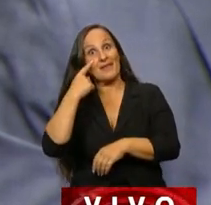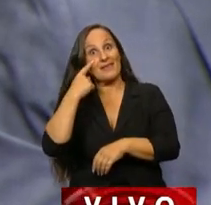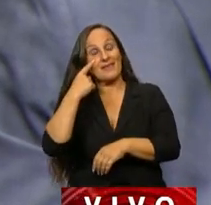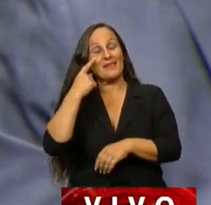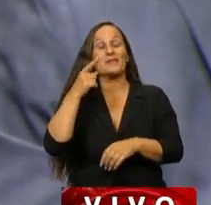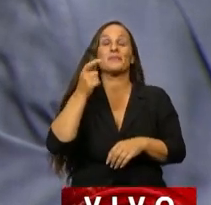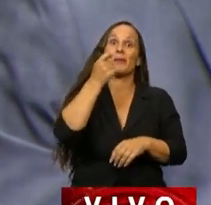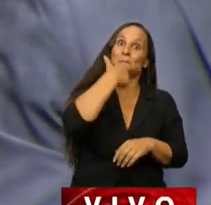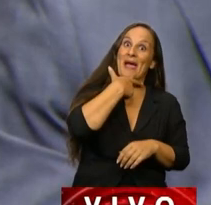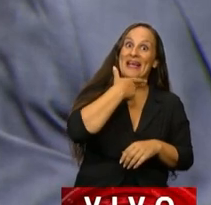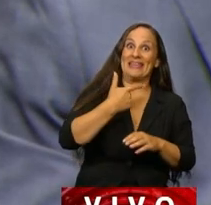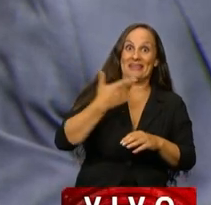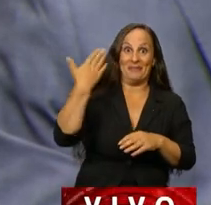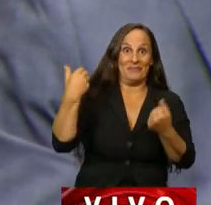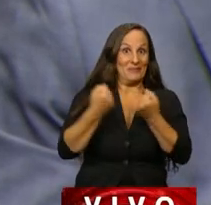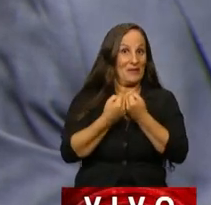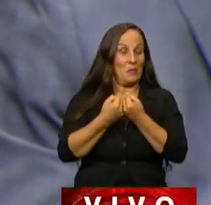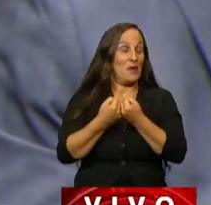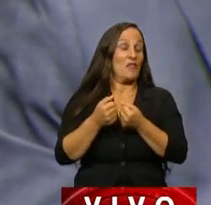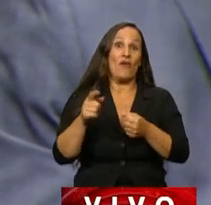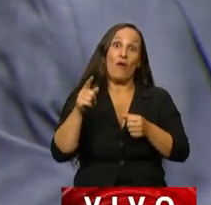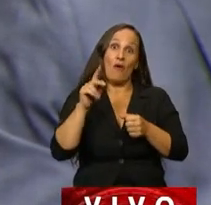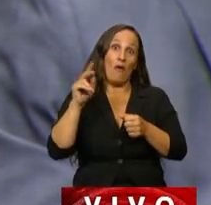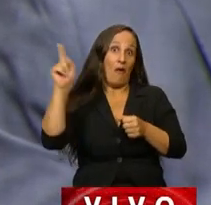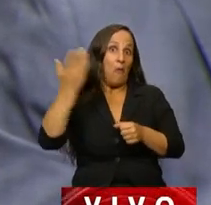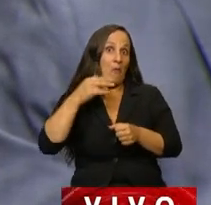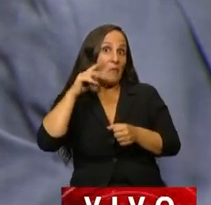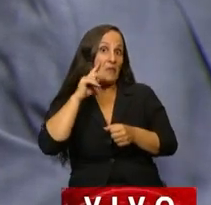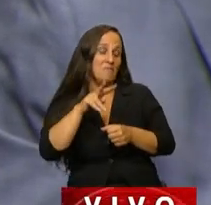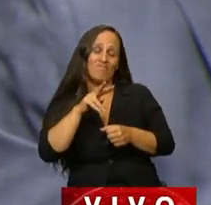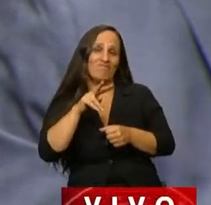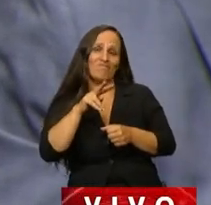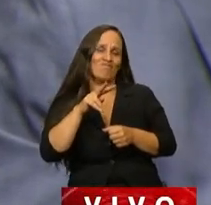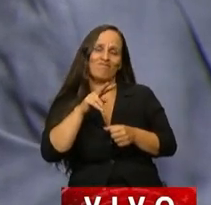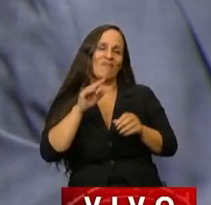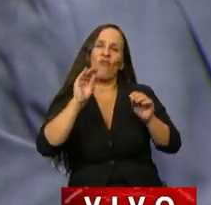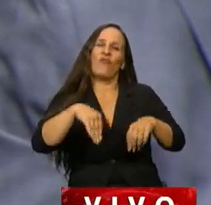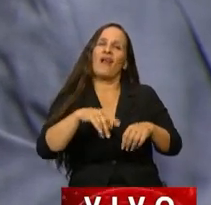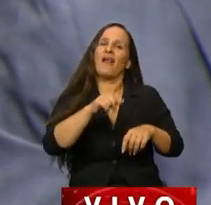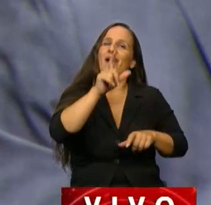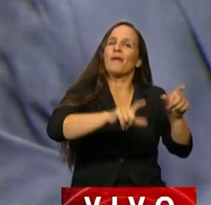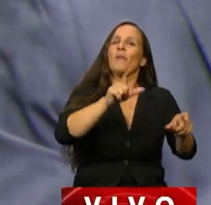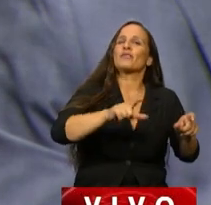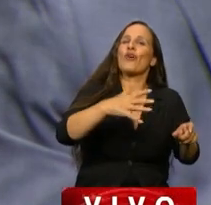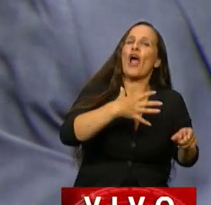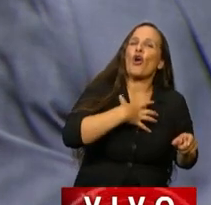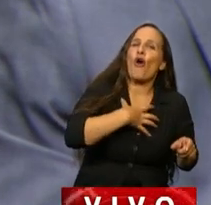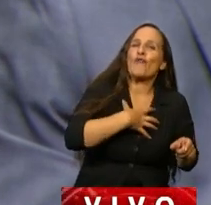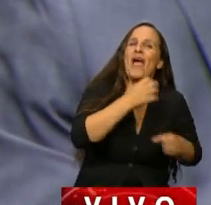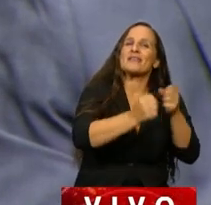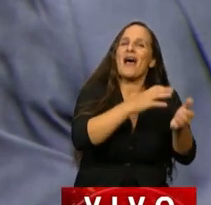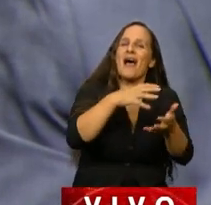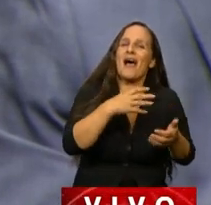entre Macri y el Fondo Monetario fracasó en sus objetivos de reestructurar la confianza en la